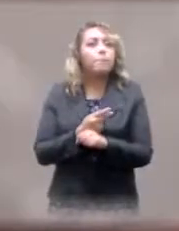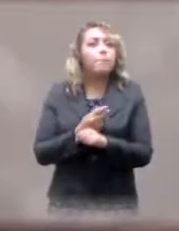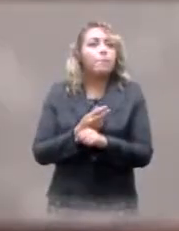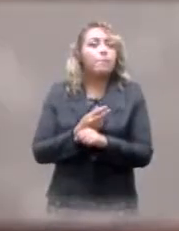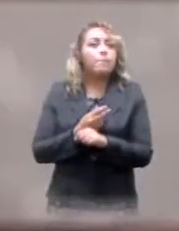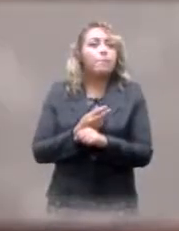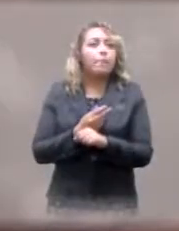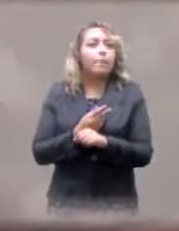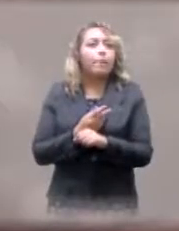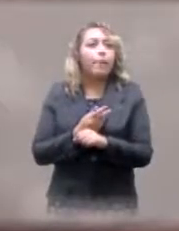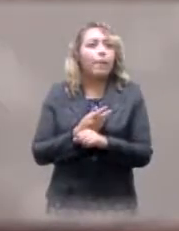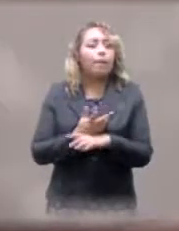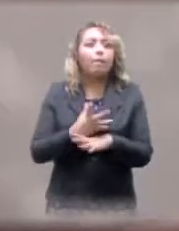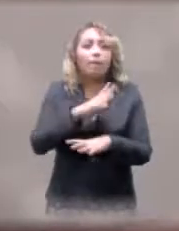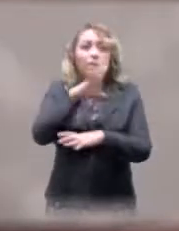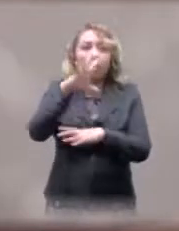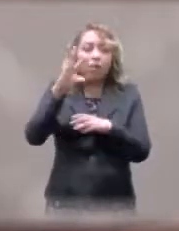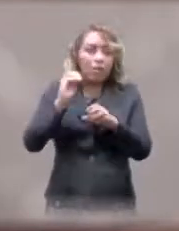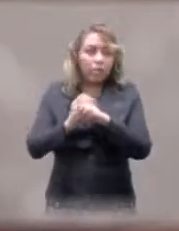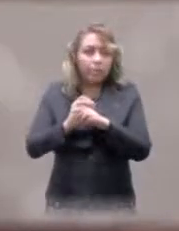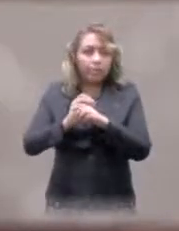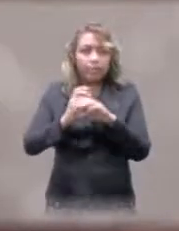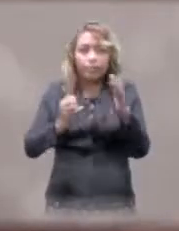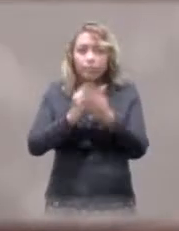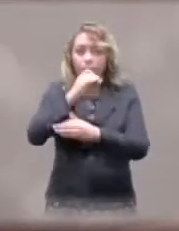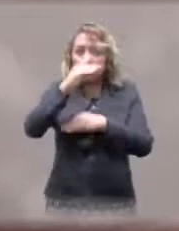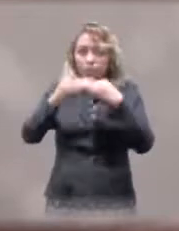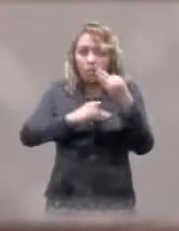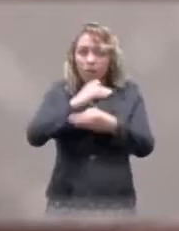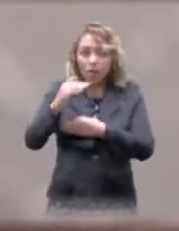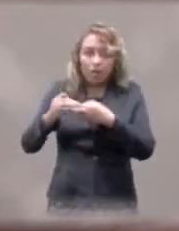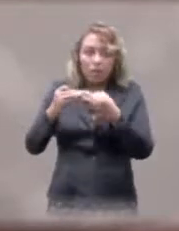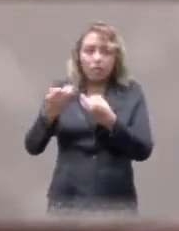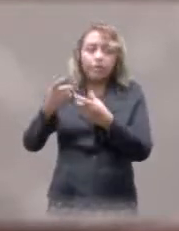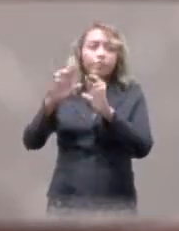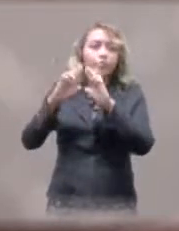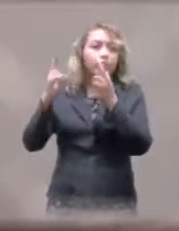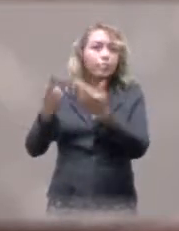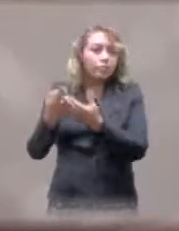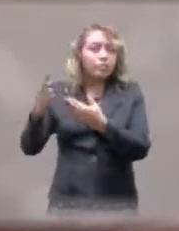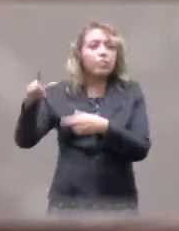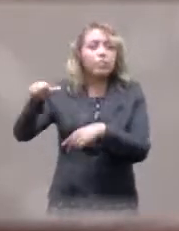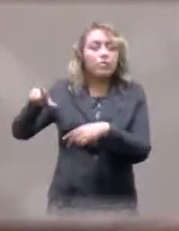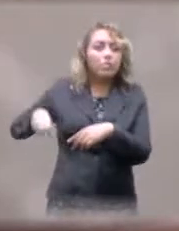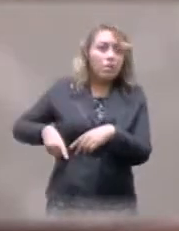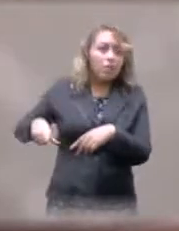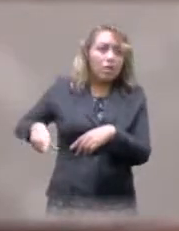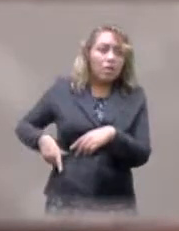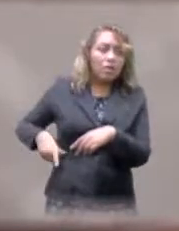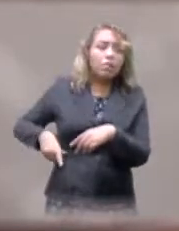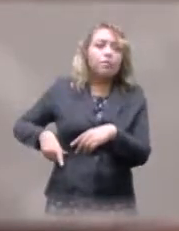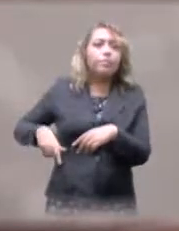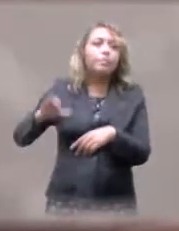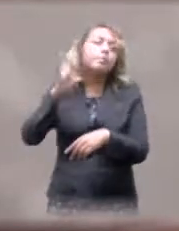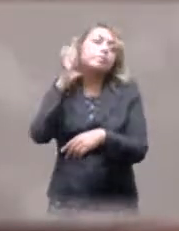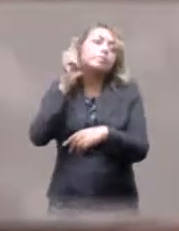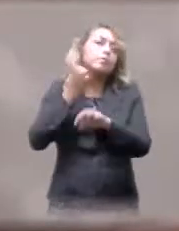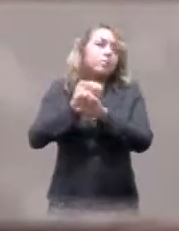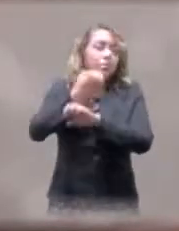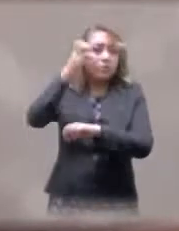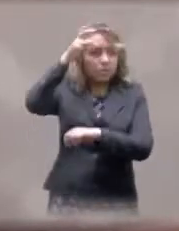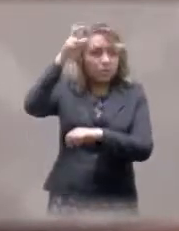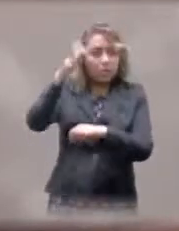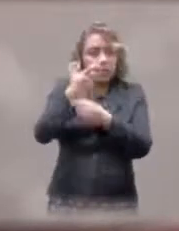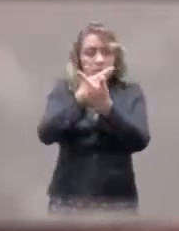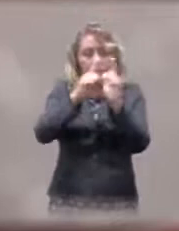Es una decisión unánime de la Junta de Gobierno del Congreso Libre y Soberano del Estado de Hidalgo,